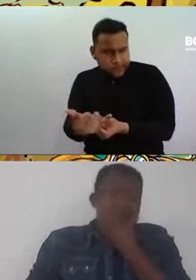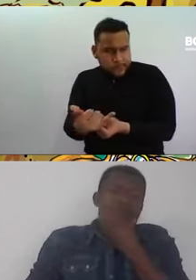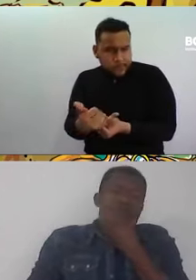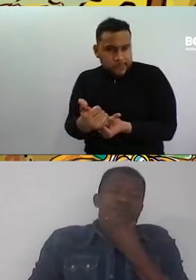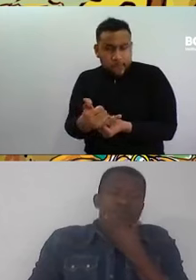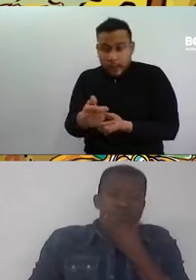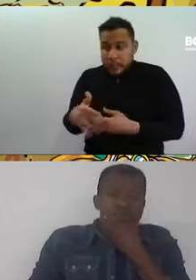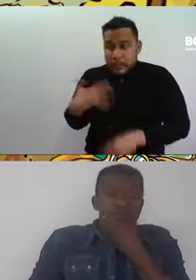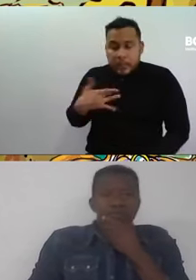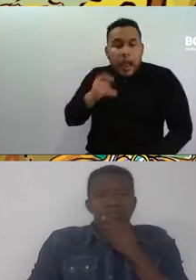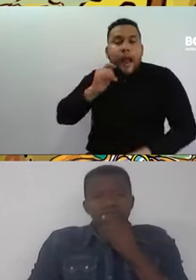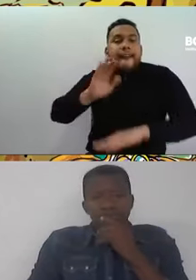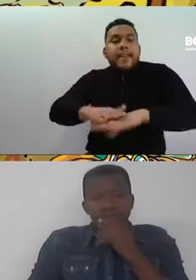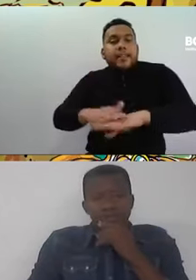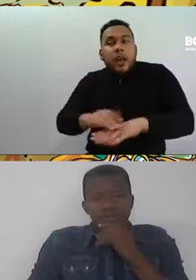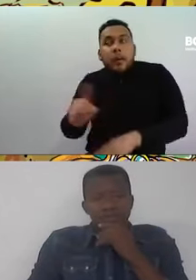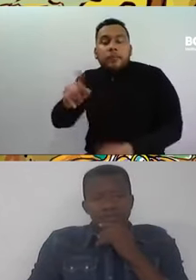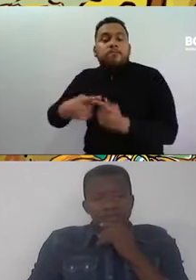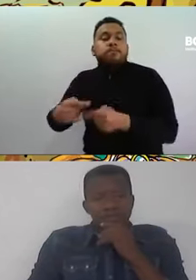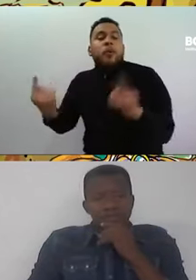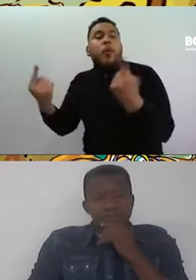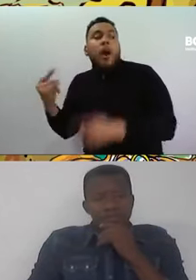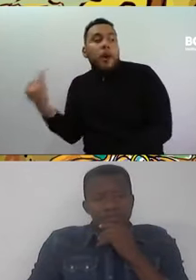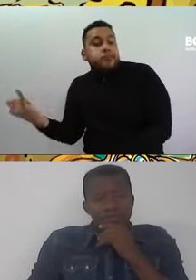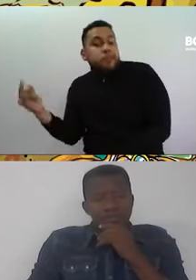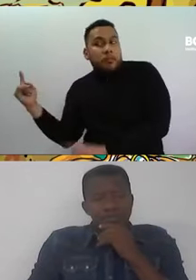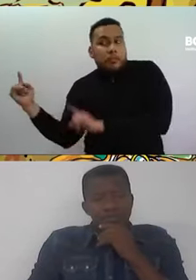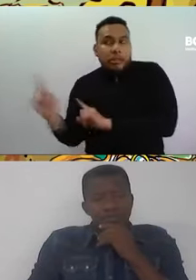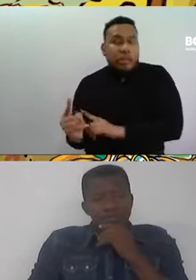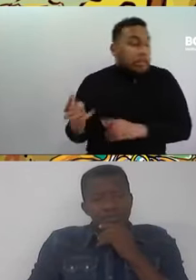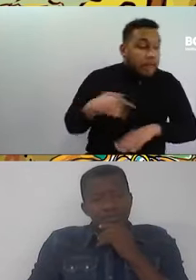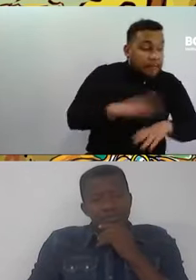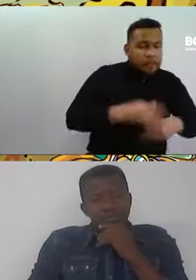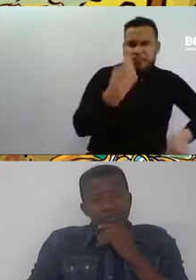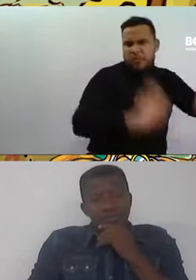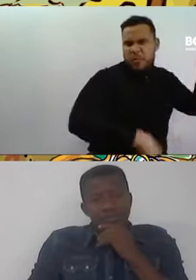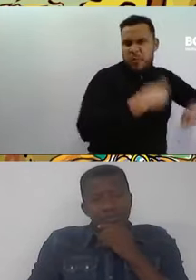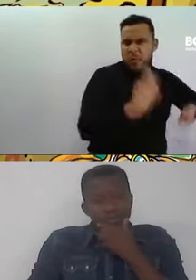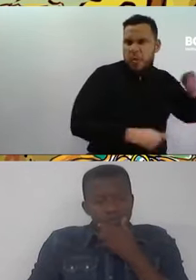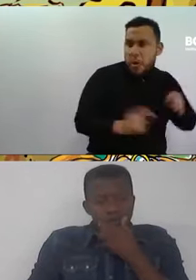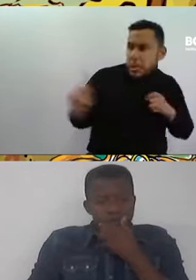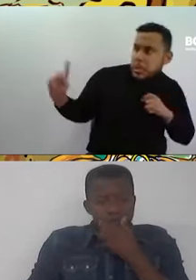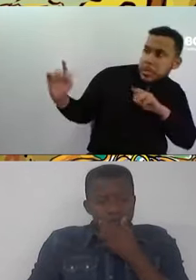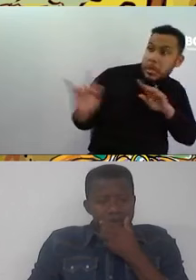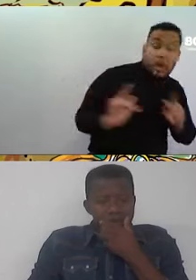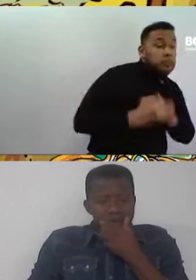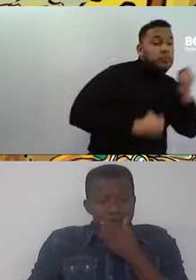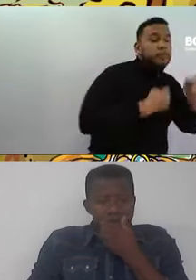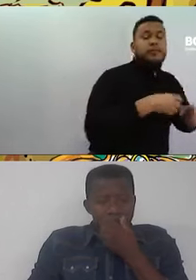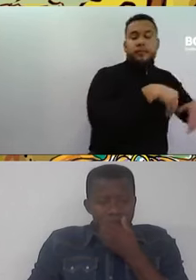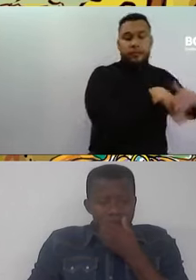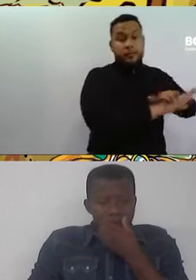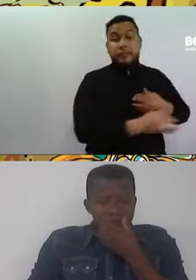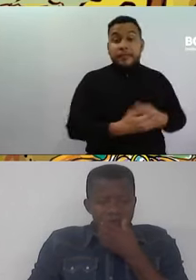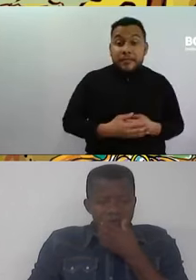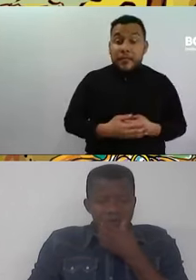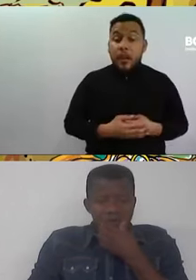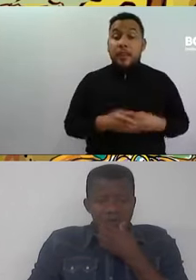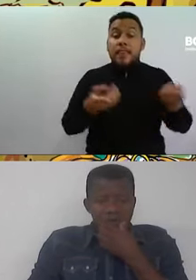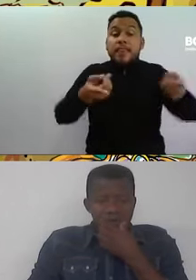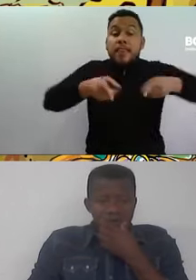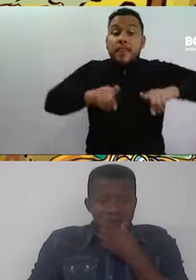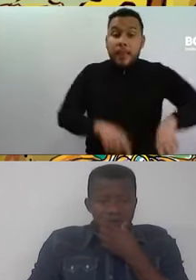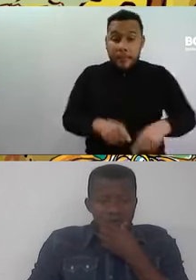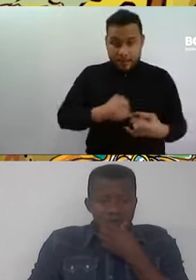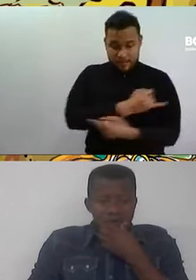enemigo. También el tambor hace parte de nuestra identidad.